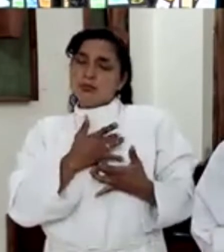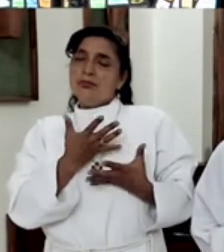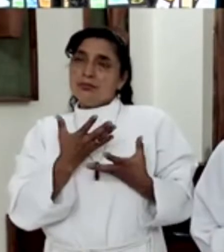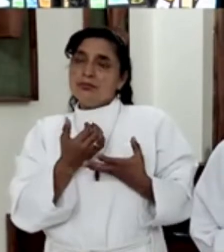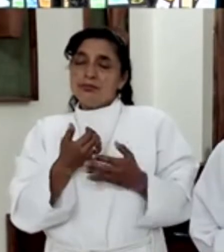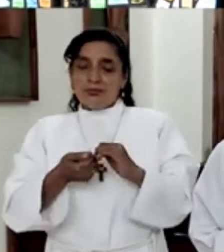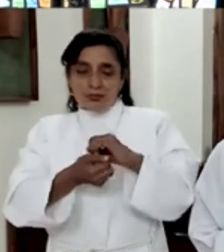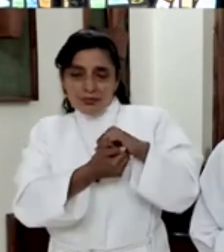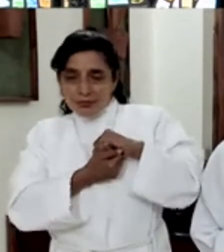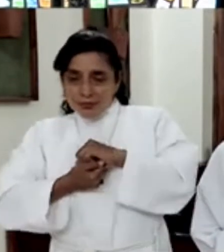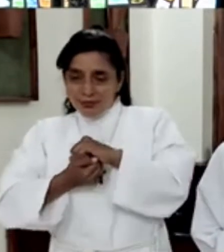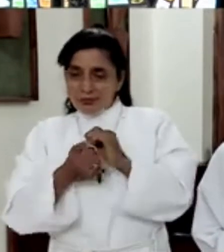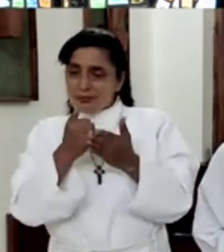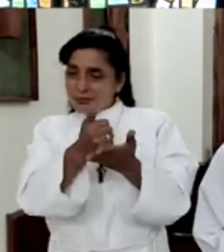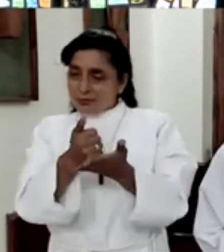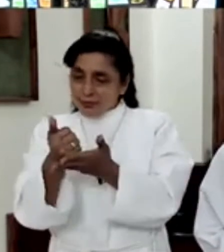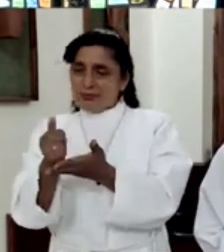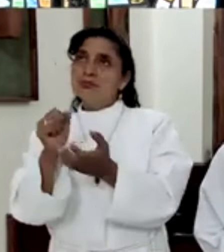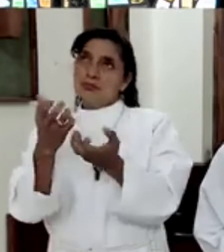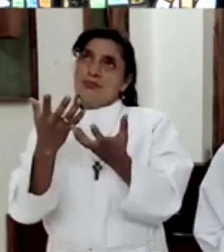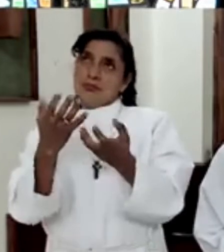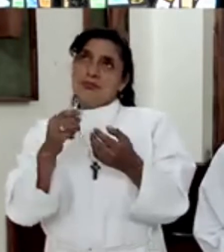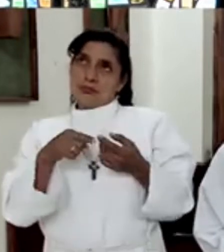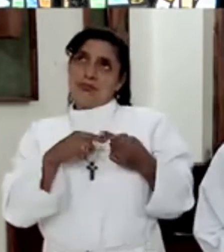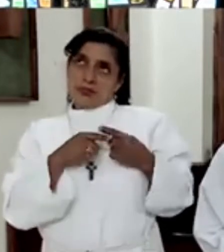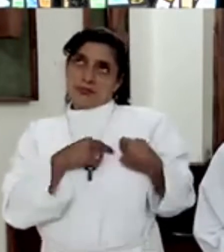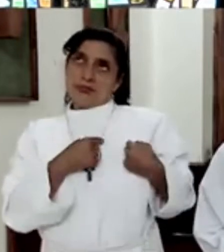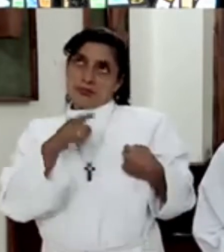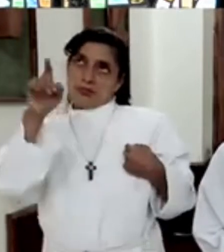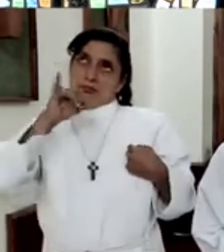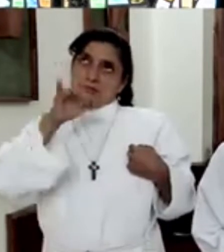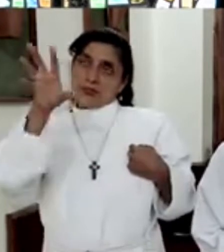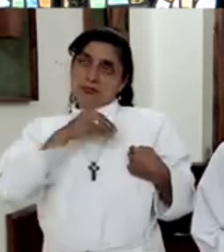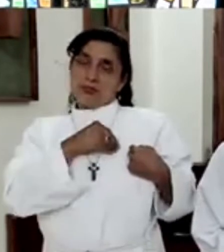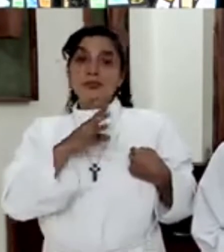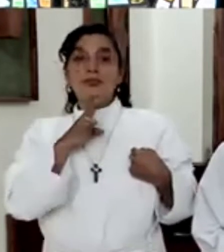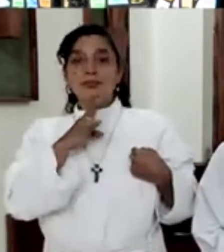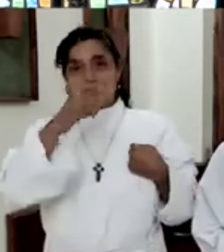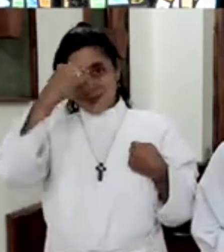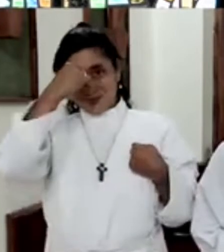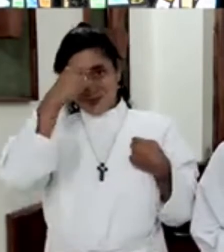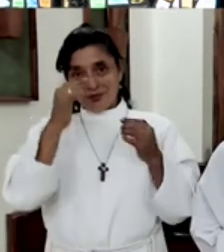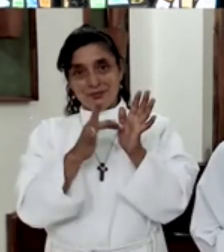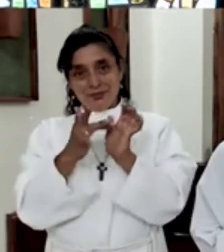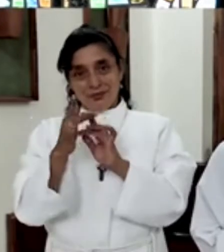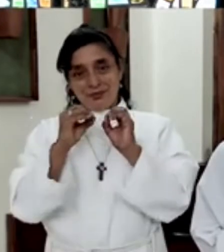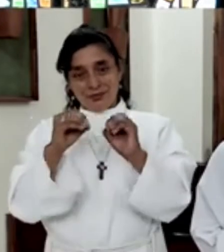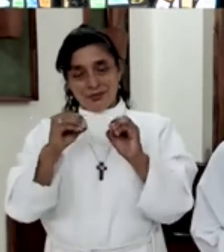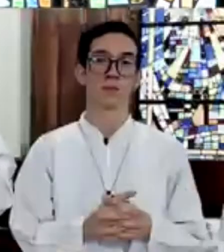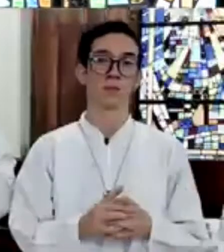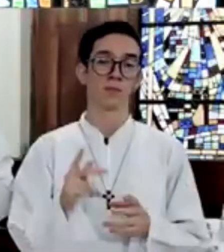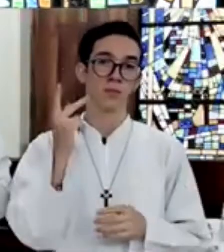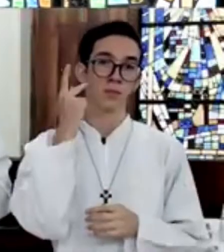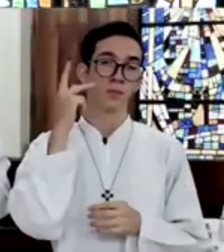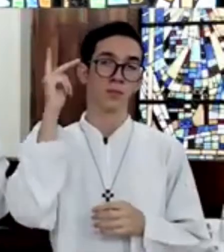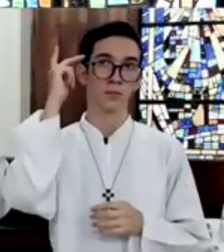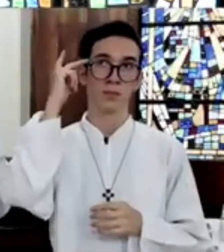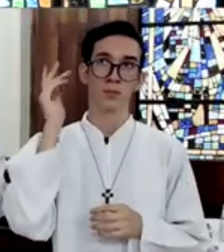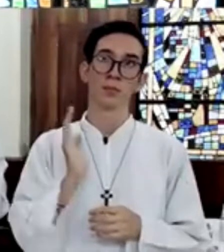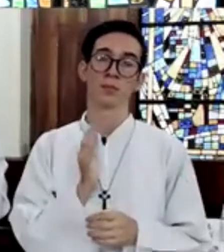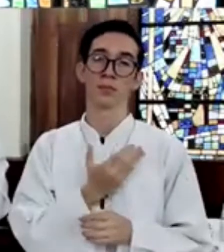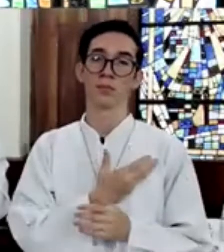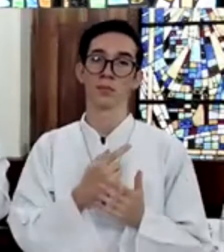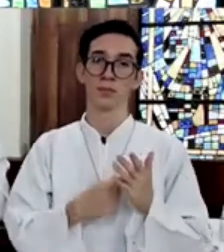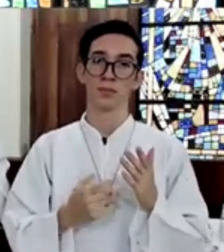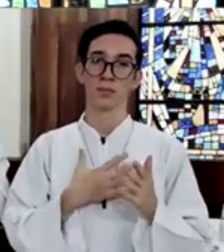solidario, cercano, dirijámonos al Padre con las palabras que Jesús nos enseñó. Padre nuestro, que